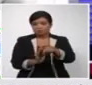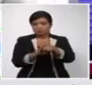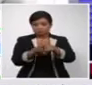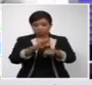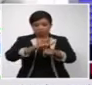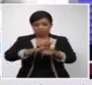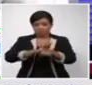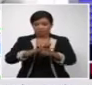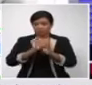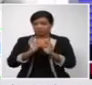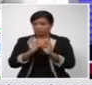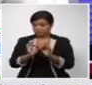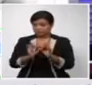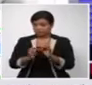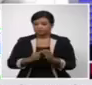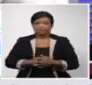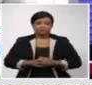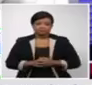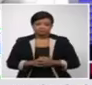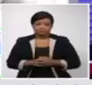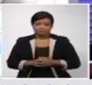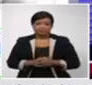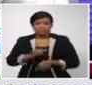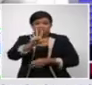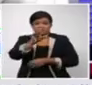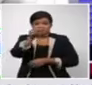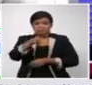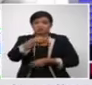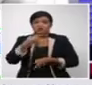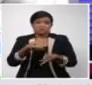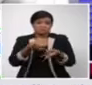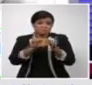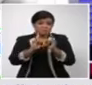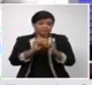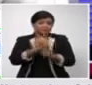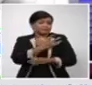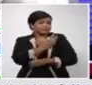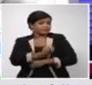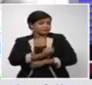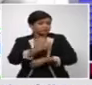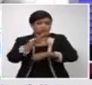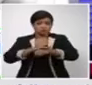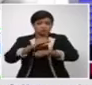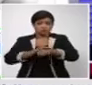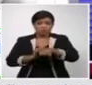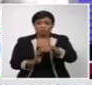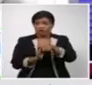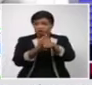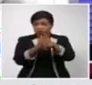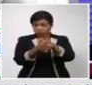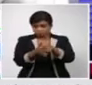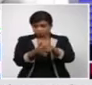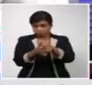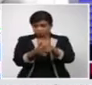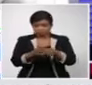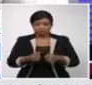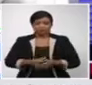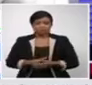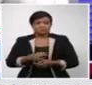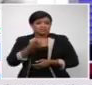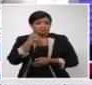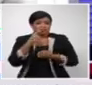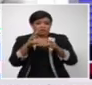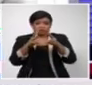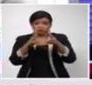la COVID-19, y 5 fallecidos lamentablemente como consecuencia del nuevo coronavirus, cifras que siguen poniendo